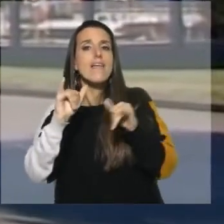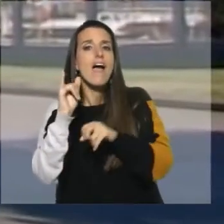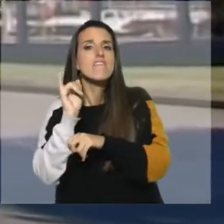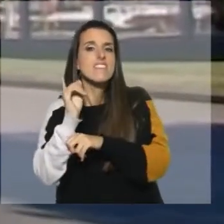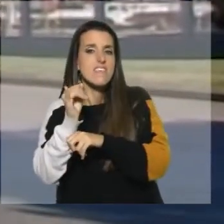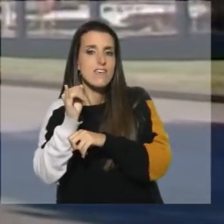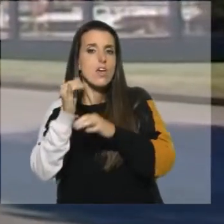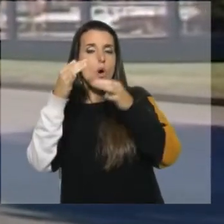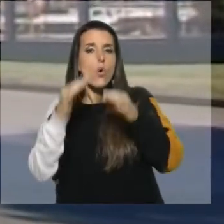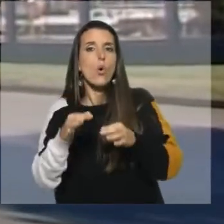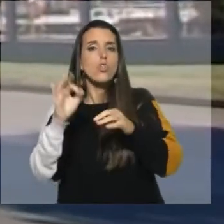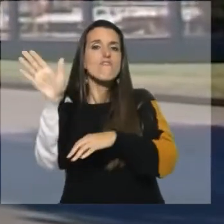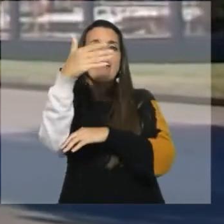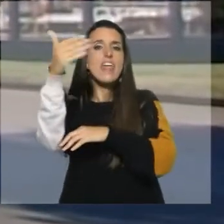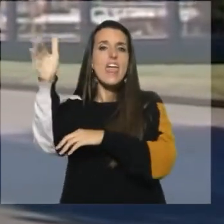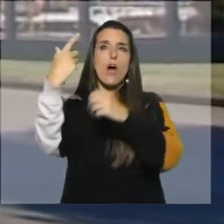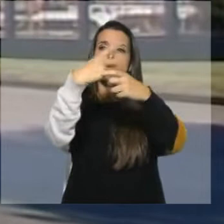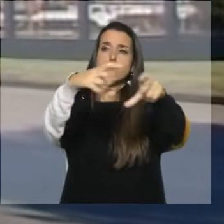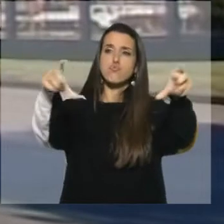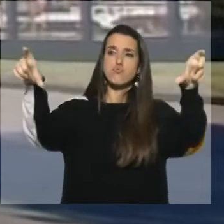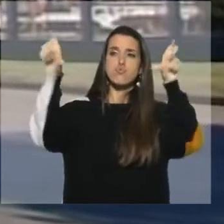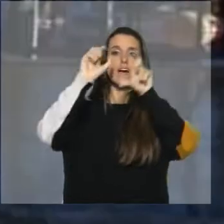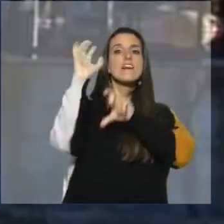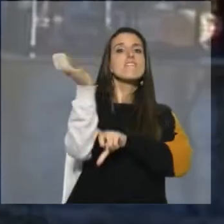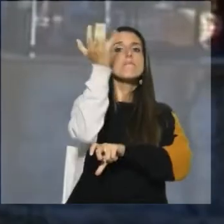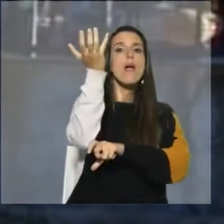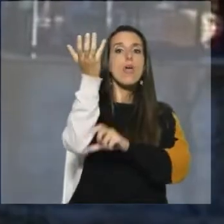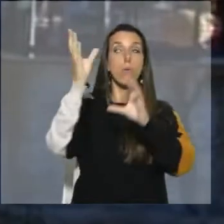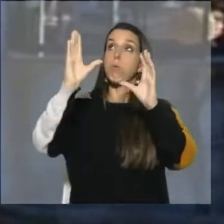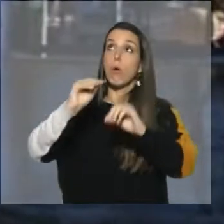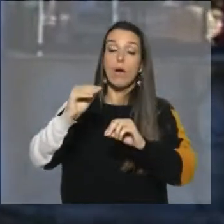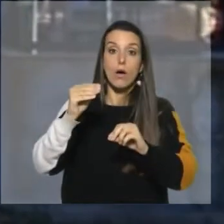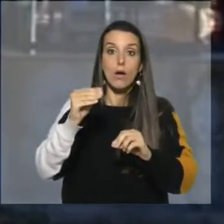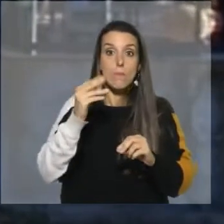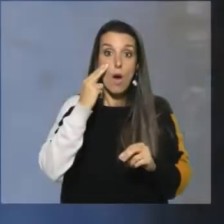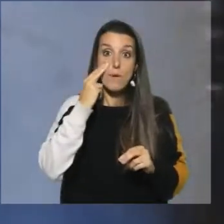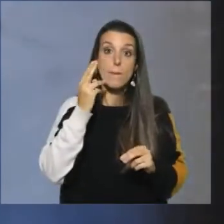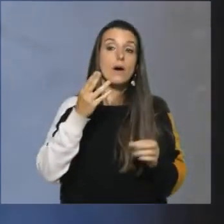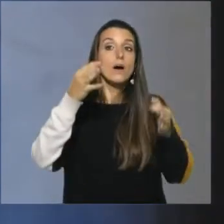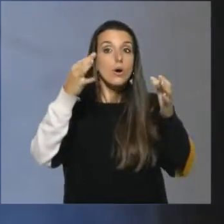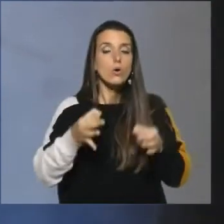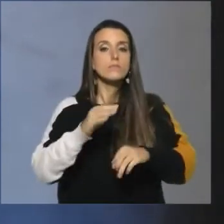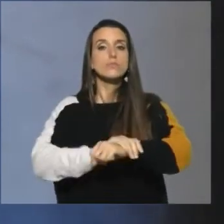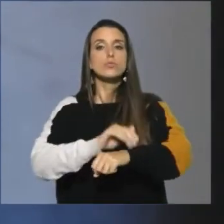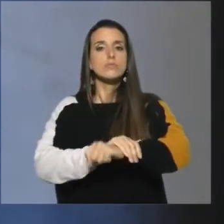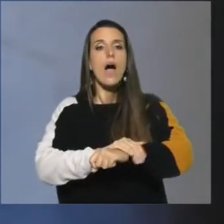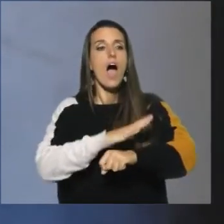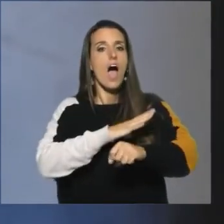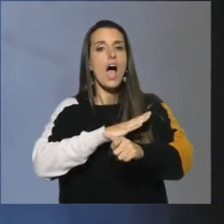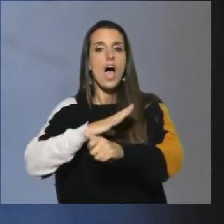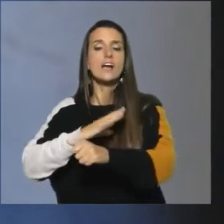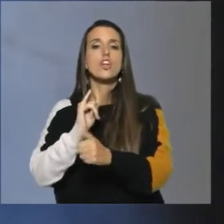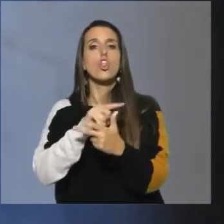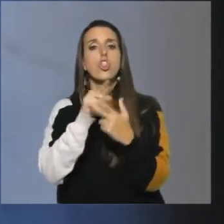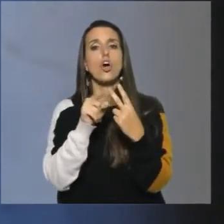la luz cuando se colgó una bandera del xi en la chimenea central en este último caso la investigación arrojó responsabilidades sobre dos